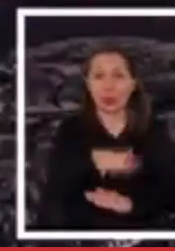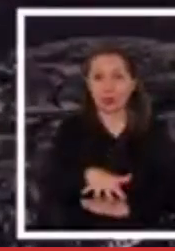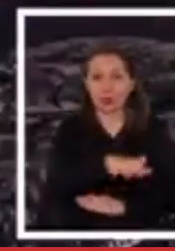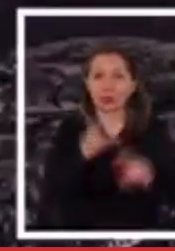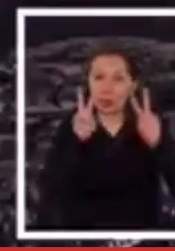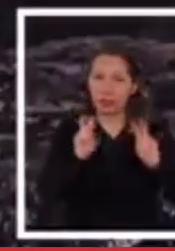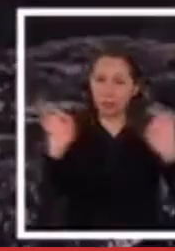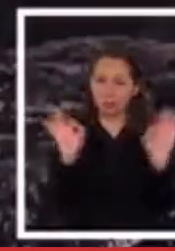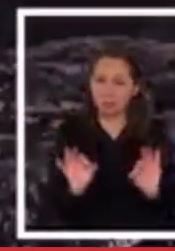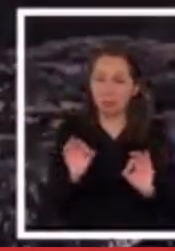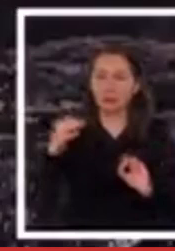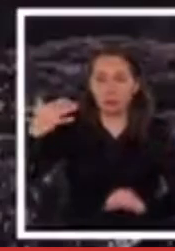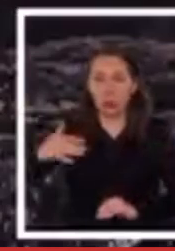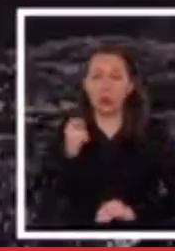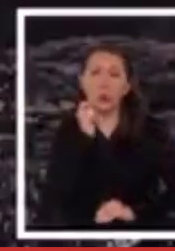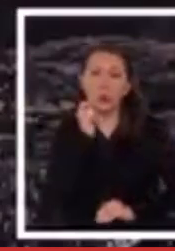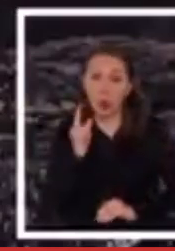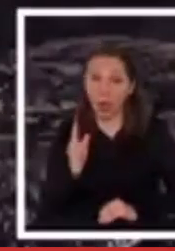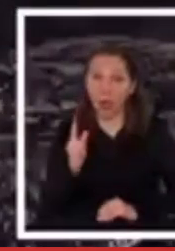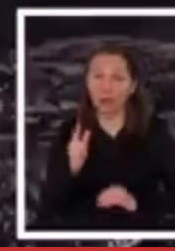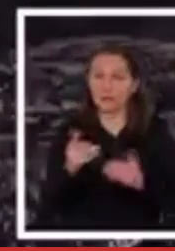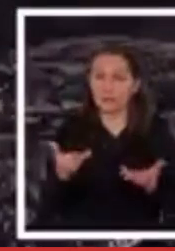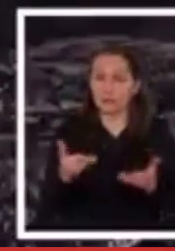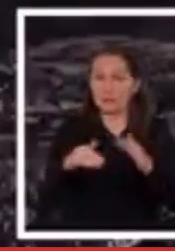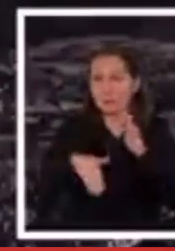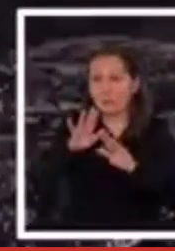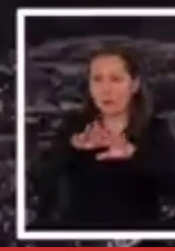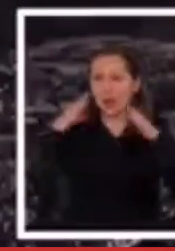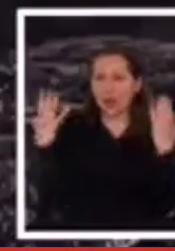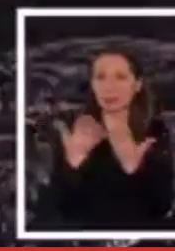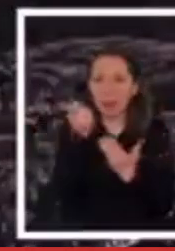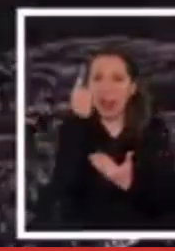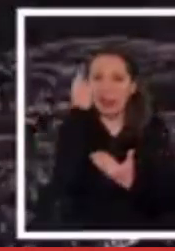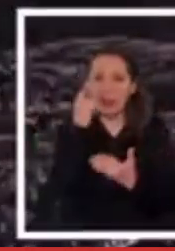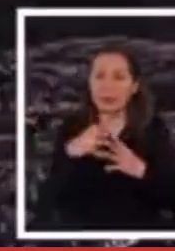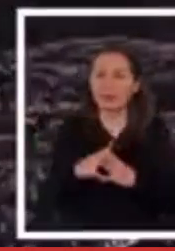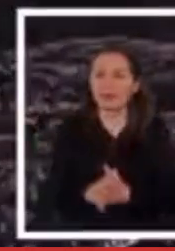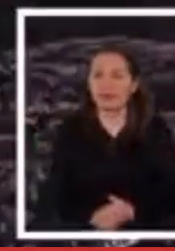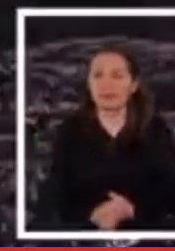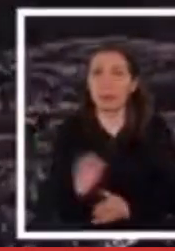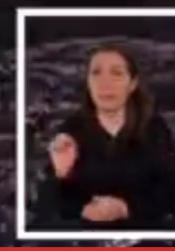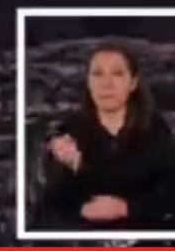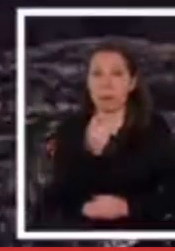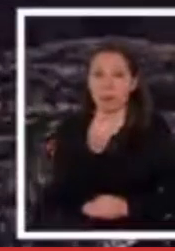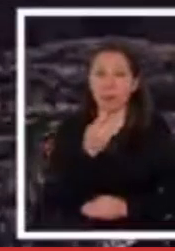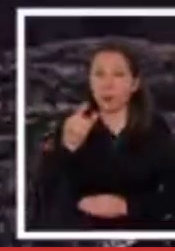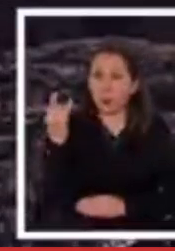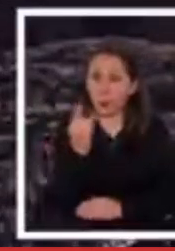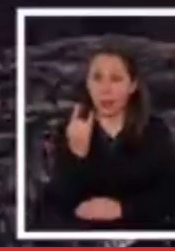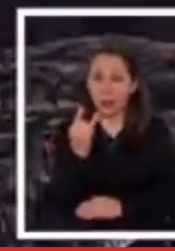aspectos fundamentales Pero cuál es lo Cuál es lo Macro que es muy importante primero la